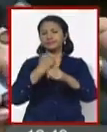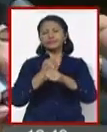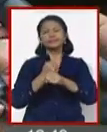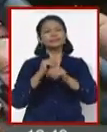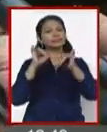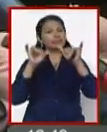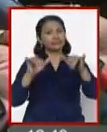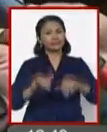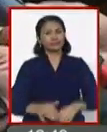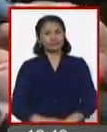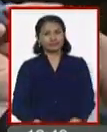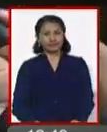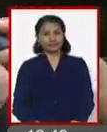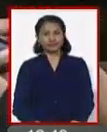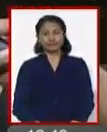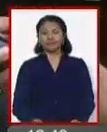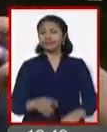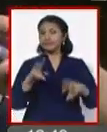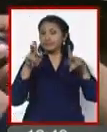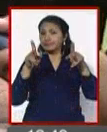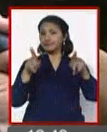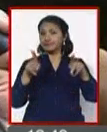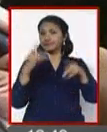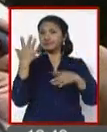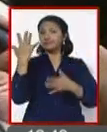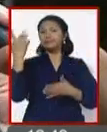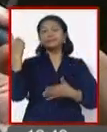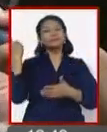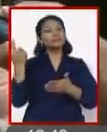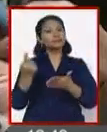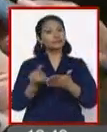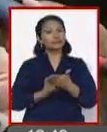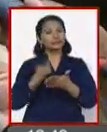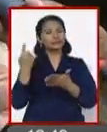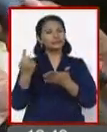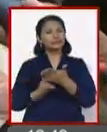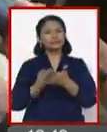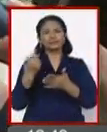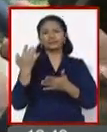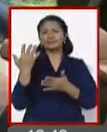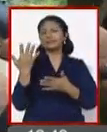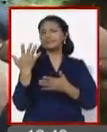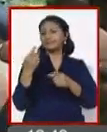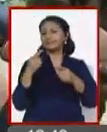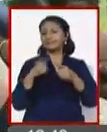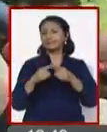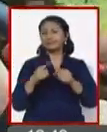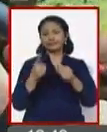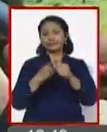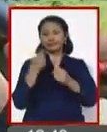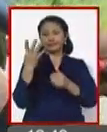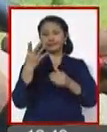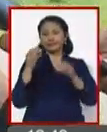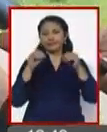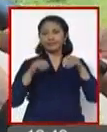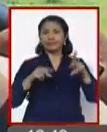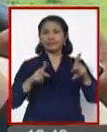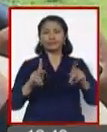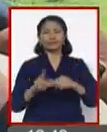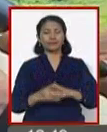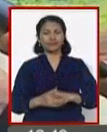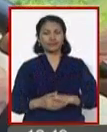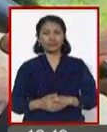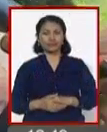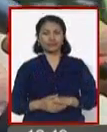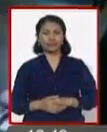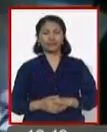reclusión. Esta persona habría ingresado 5 veces a Palmasola. En las primeras 4 oportunidades habría